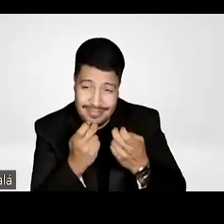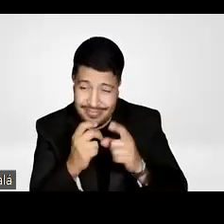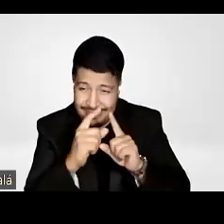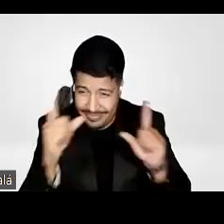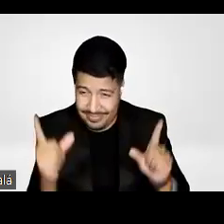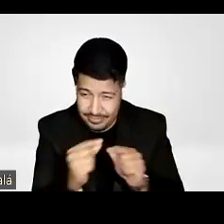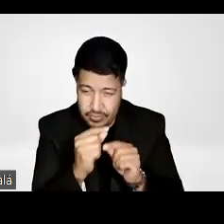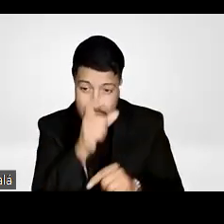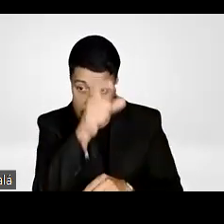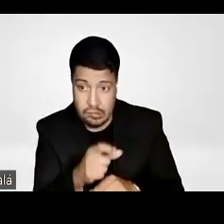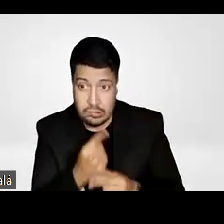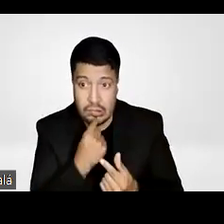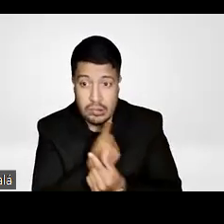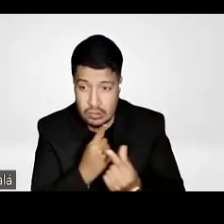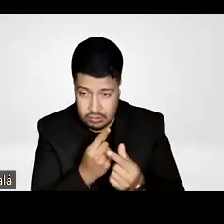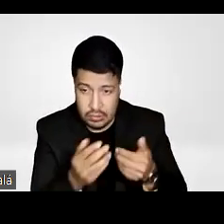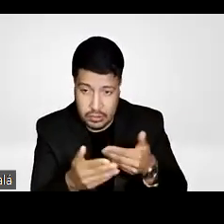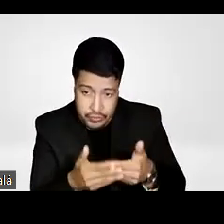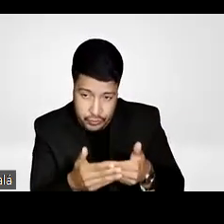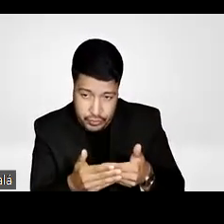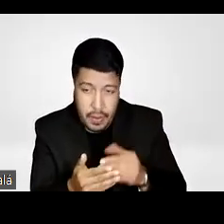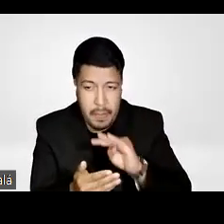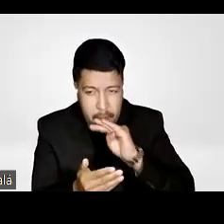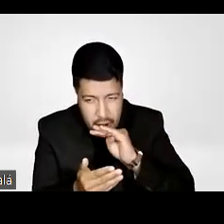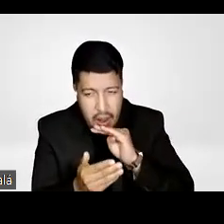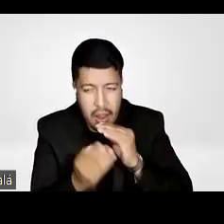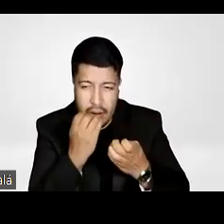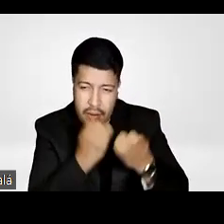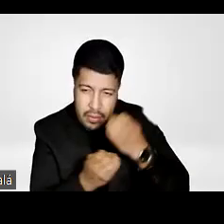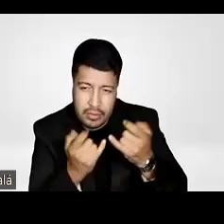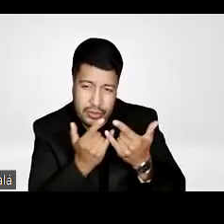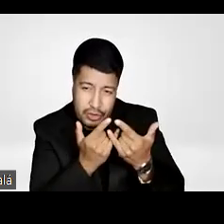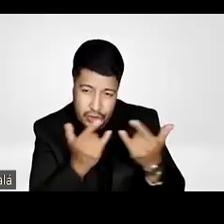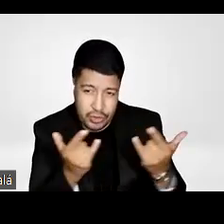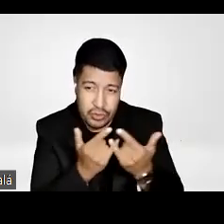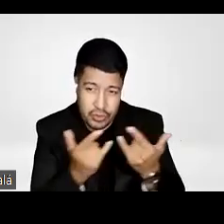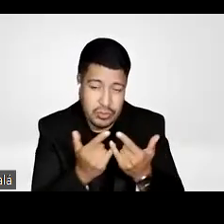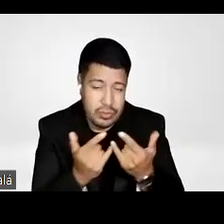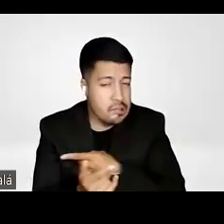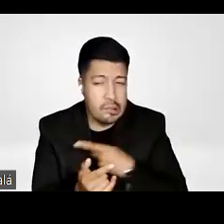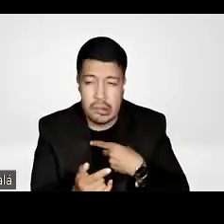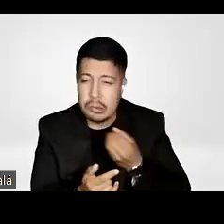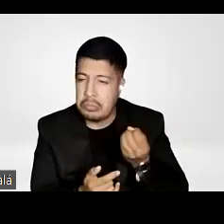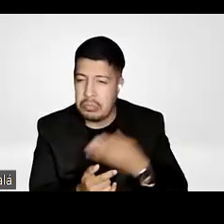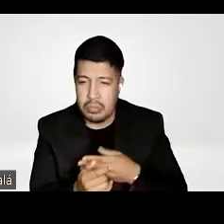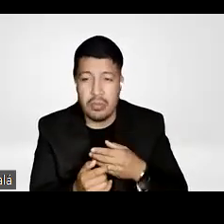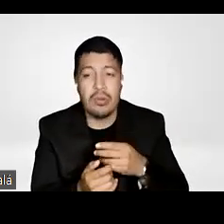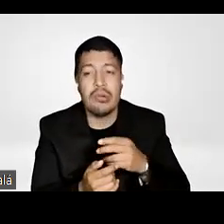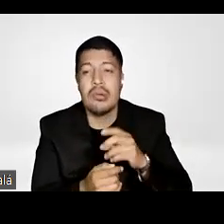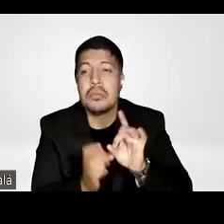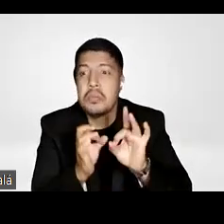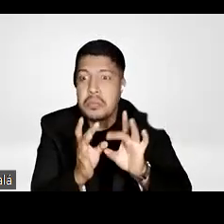debe realizarse en todos los partos y consultas iniciales de lactantes con y sin riesgo perinatal, y